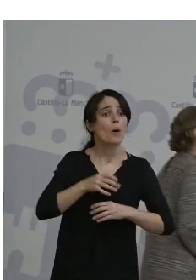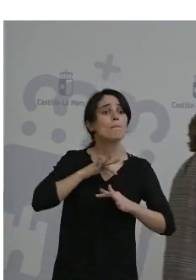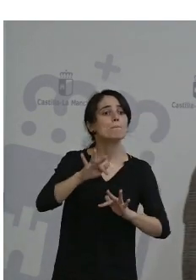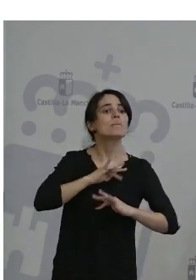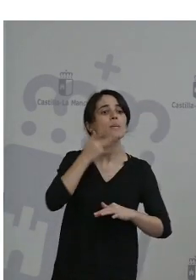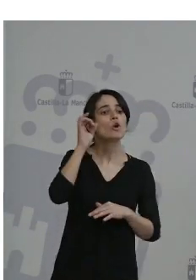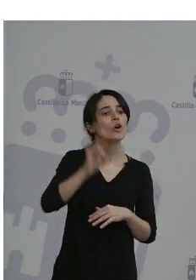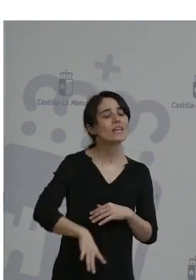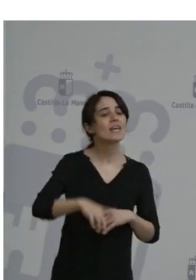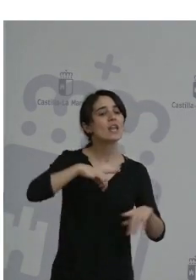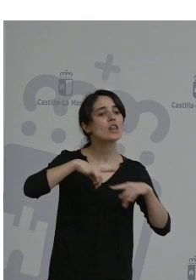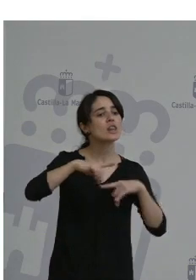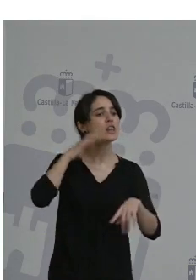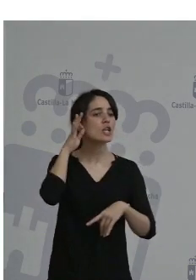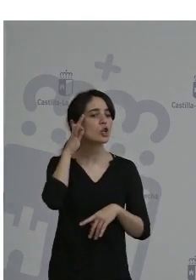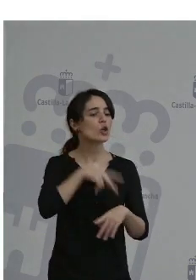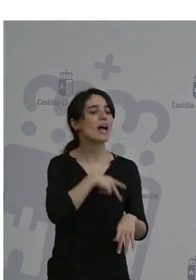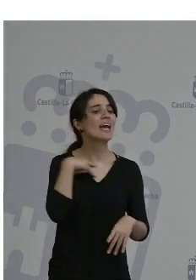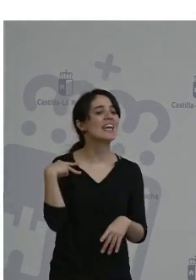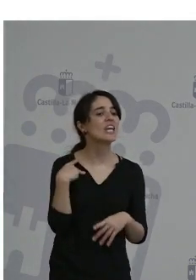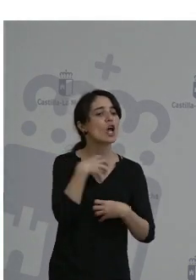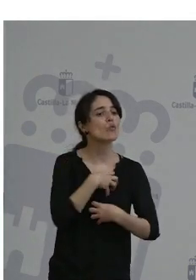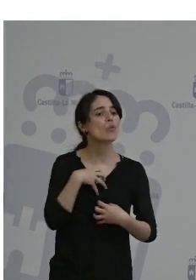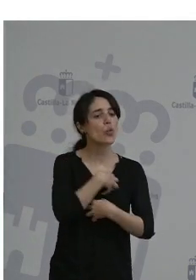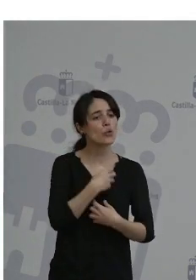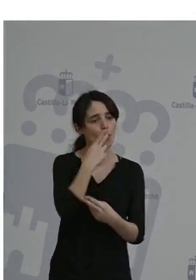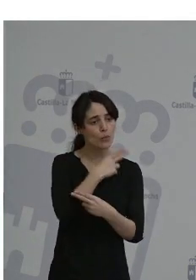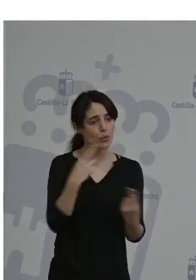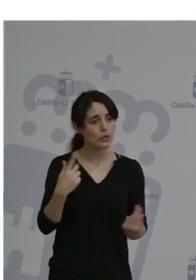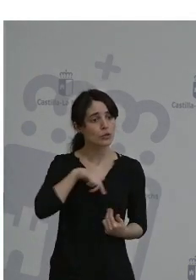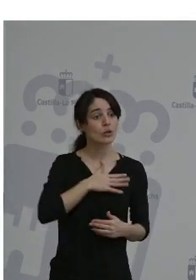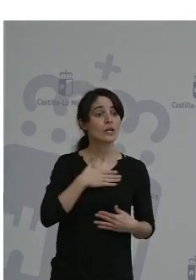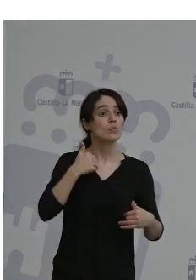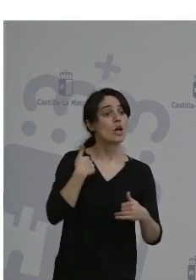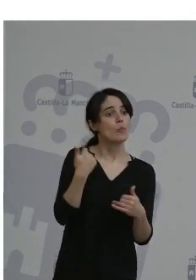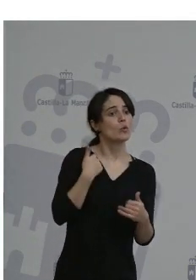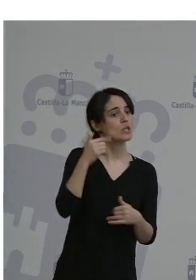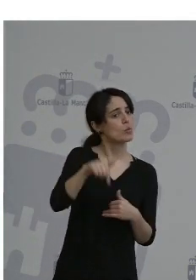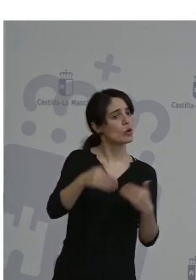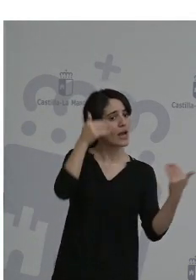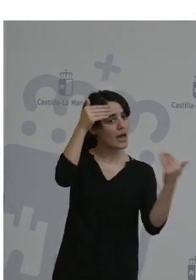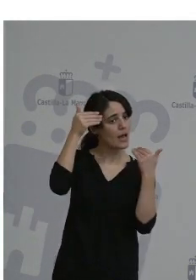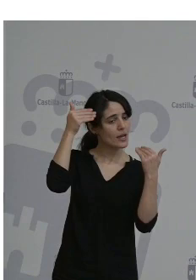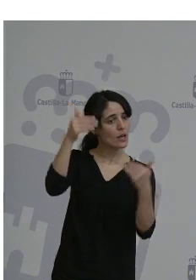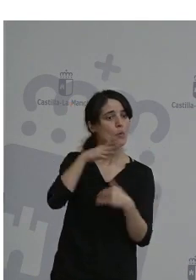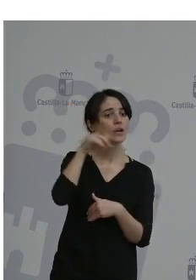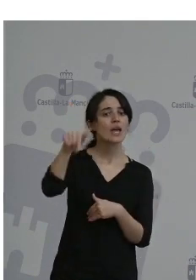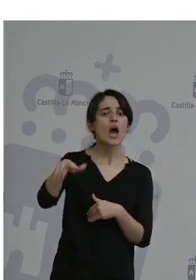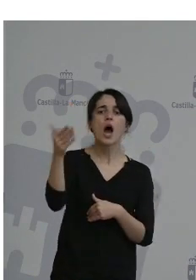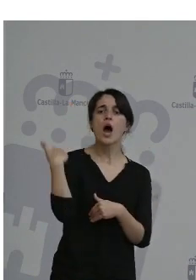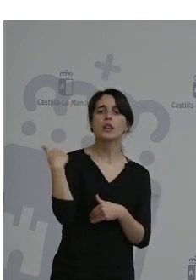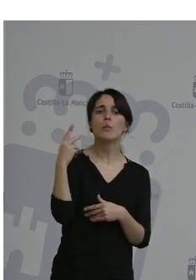de Función Pública a quien queremos aprovechar para darle la enhorabuena por su reciente nombramiento